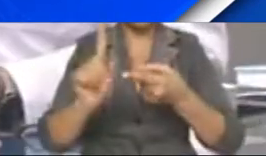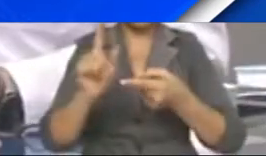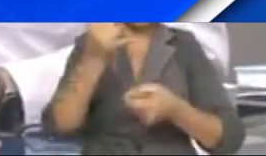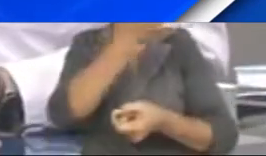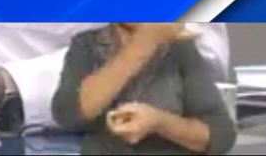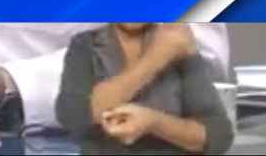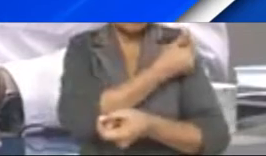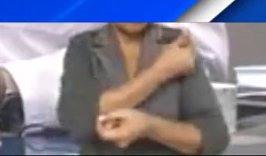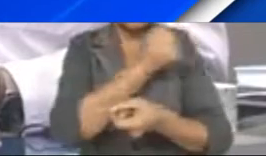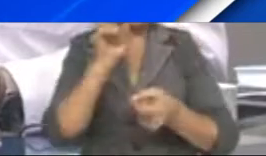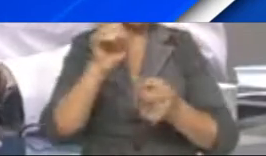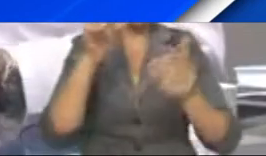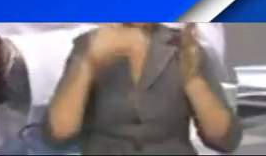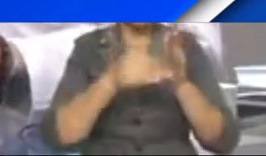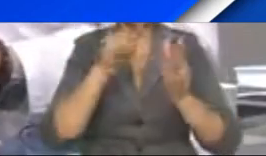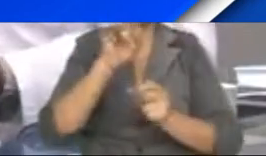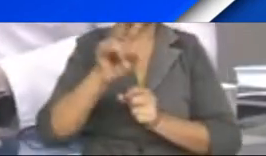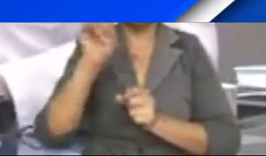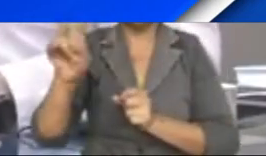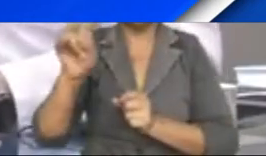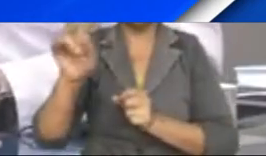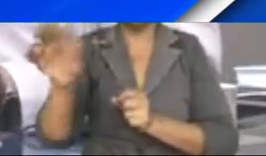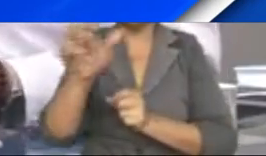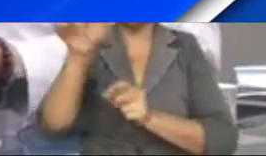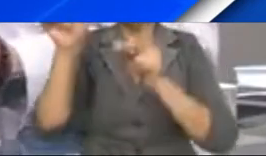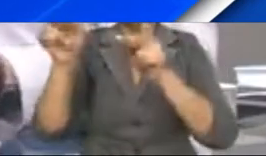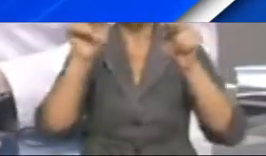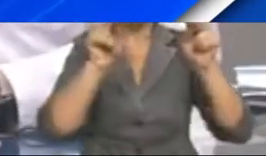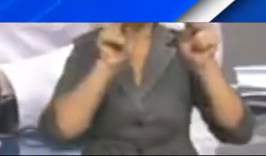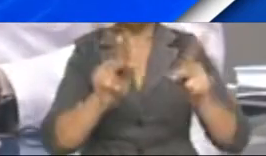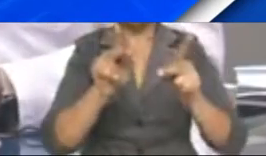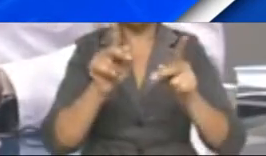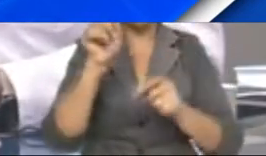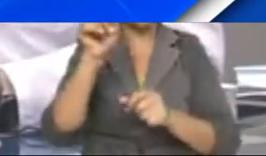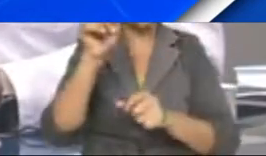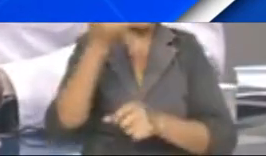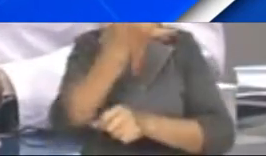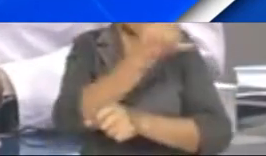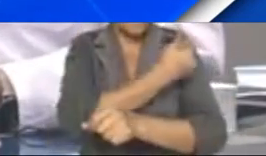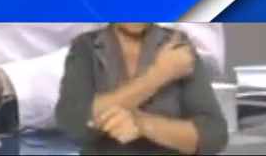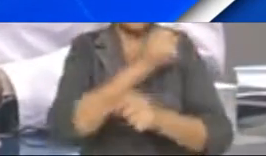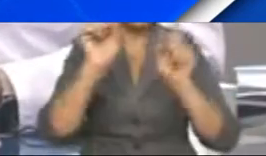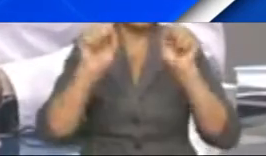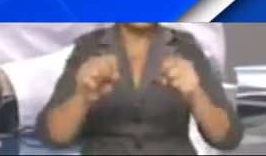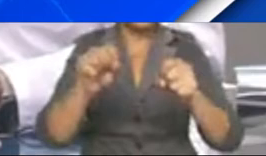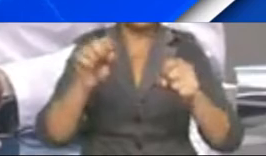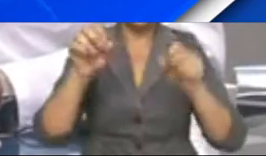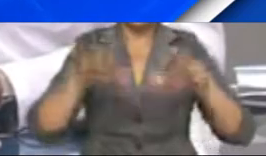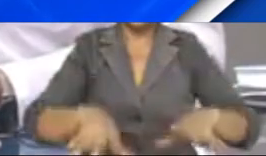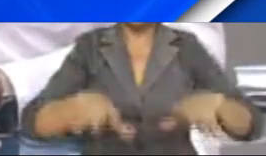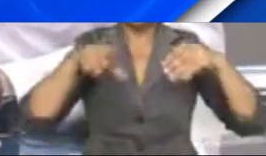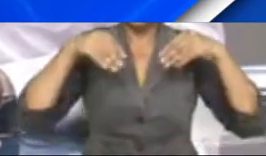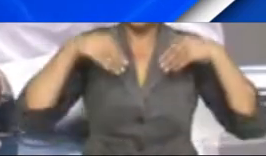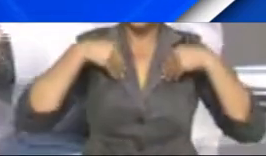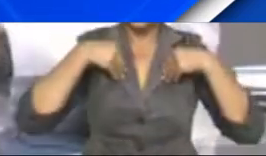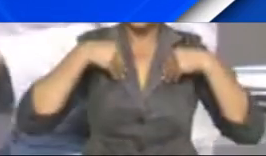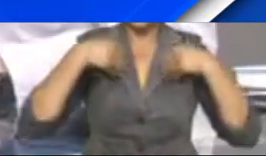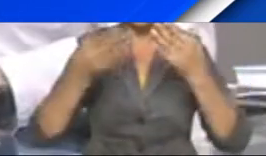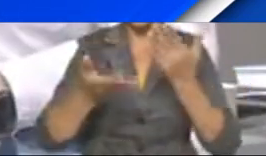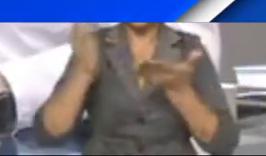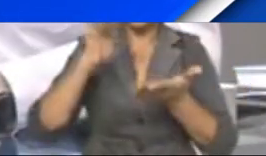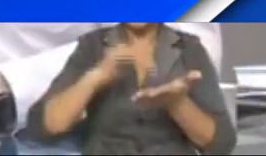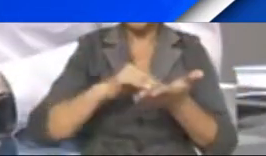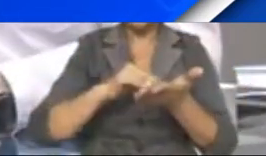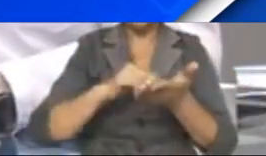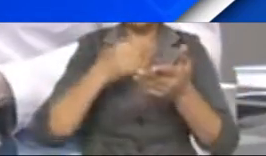dosis del 2022. Y algunas personas que tuvieron tal vez alguna dosis de refuerzo también se acepta como esquema completo. Entonces